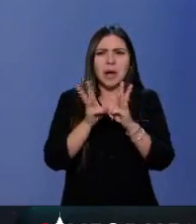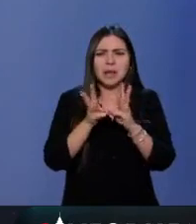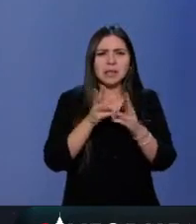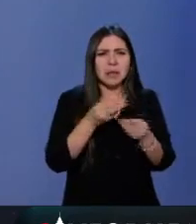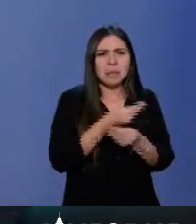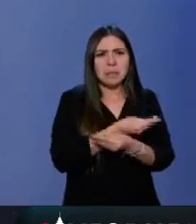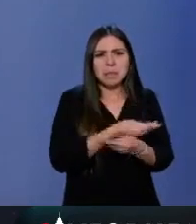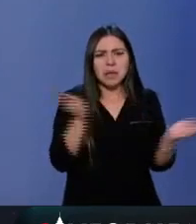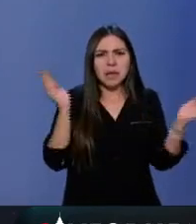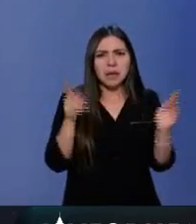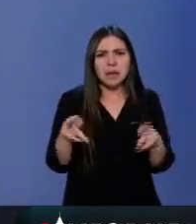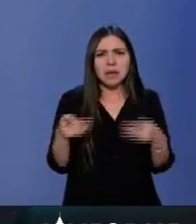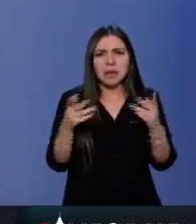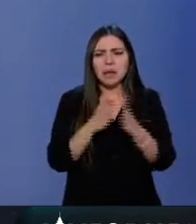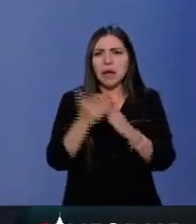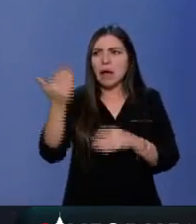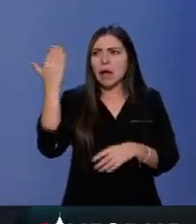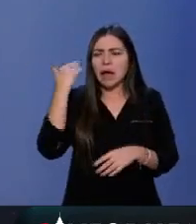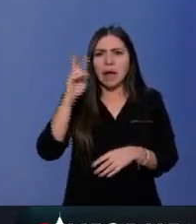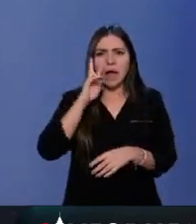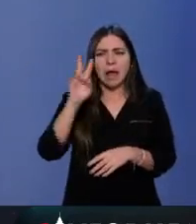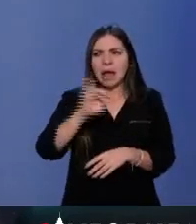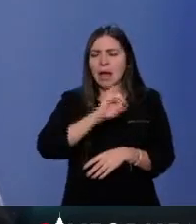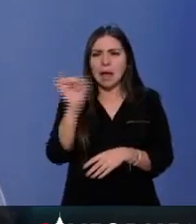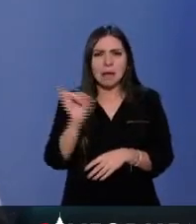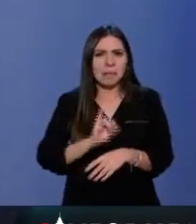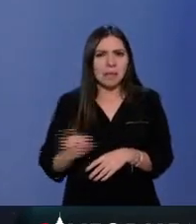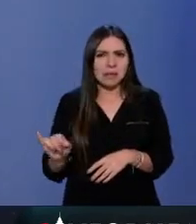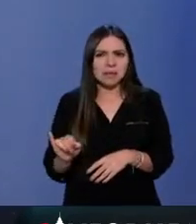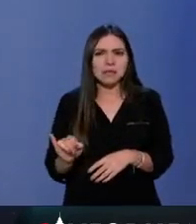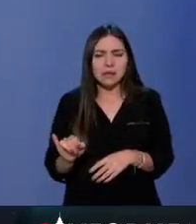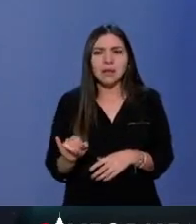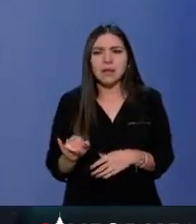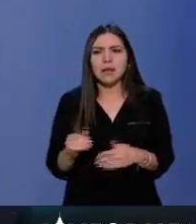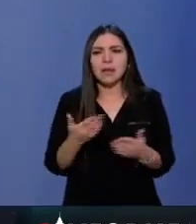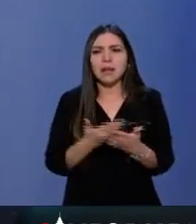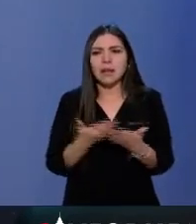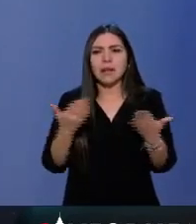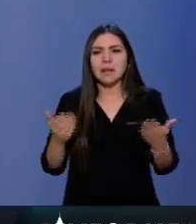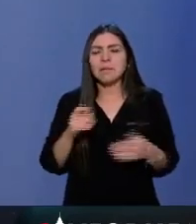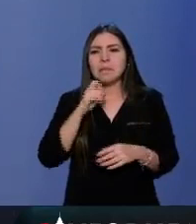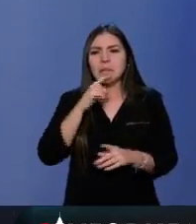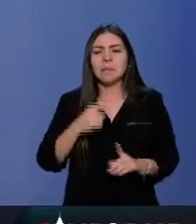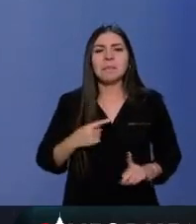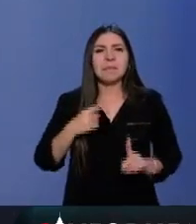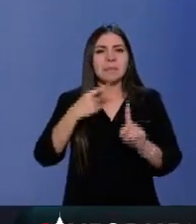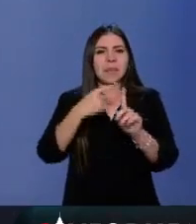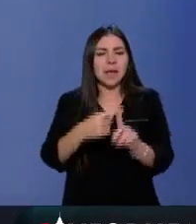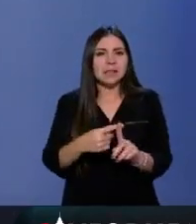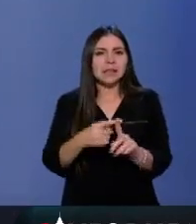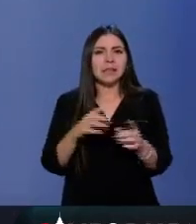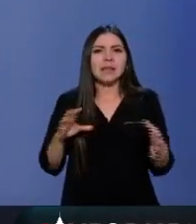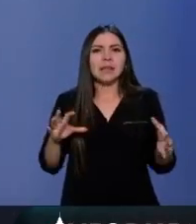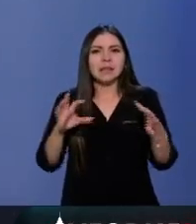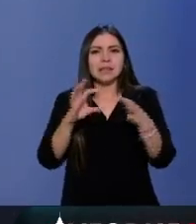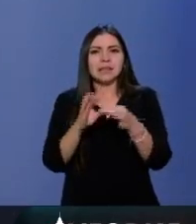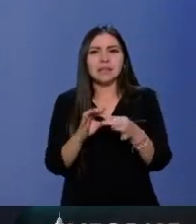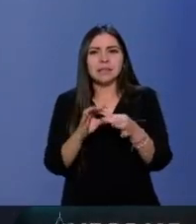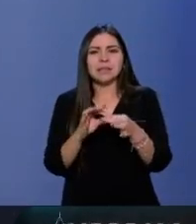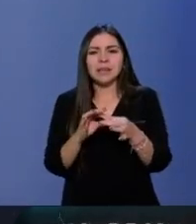que no habíamos visto de esa manera, sin duda, pero que además se junta con esta falta